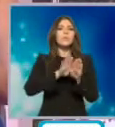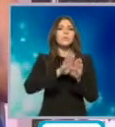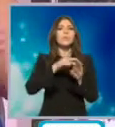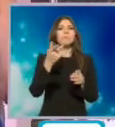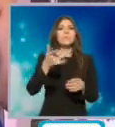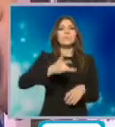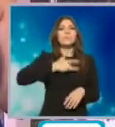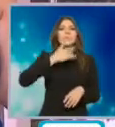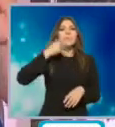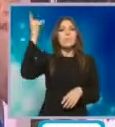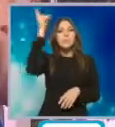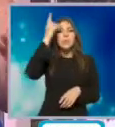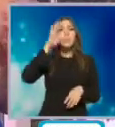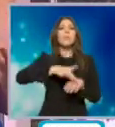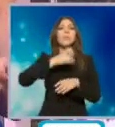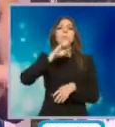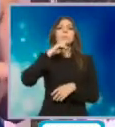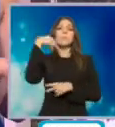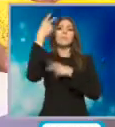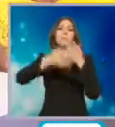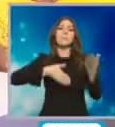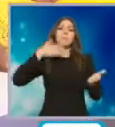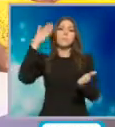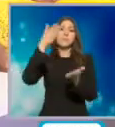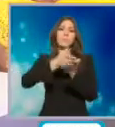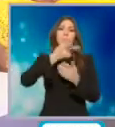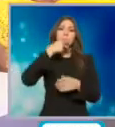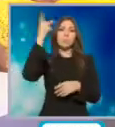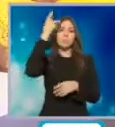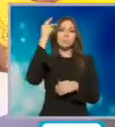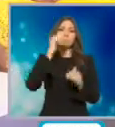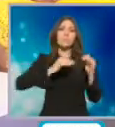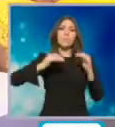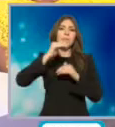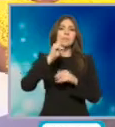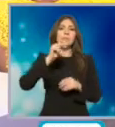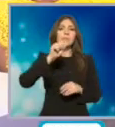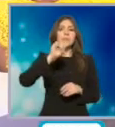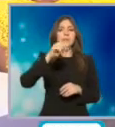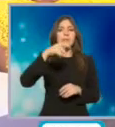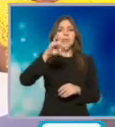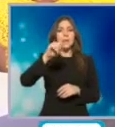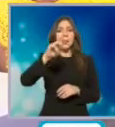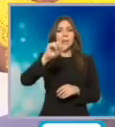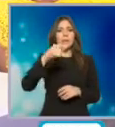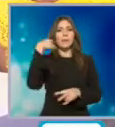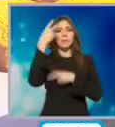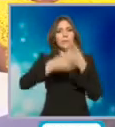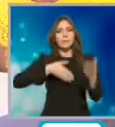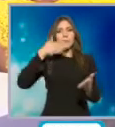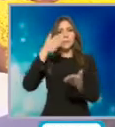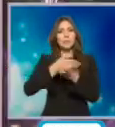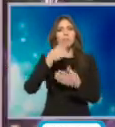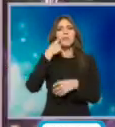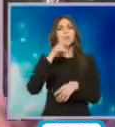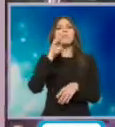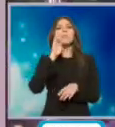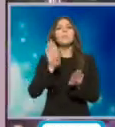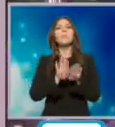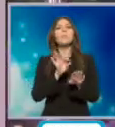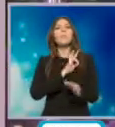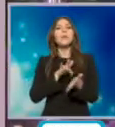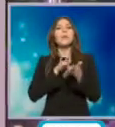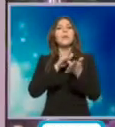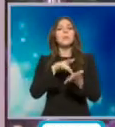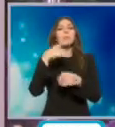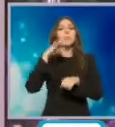para que se haya se tiene que hacer el diagnóstico de que no hay una cuestión médica. En algunos casos sí puede verse acompañado de algunas cuestiones médicas, pero que